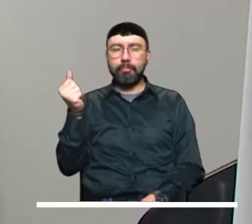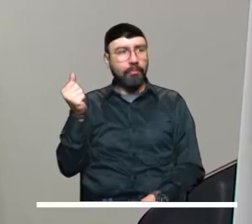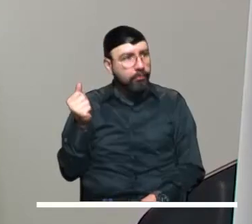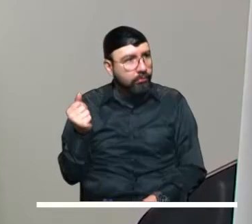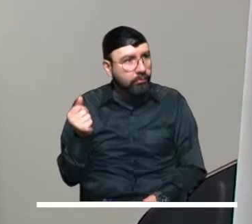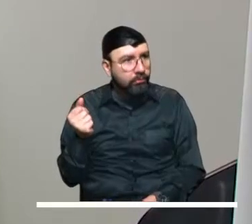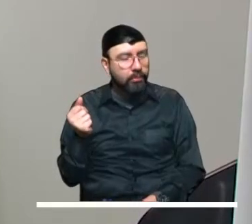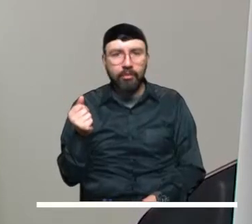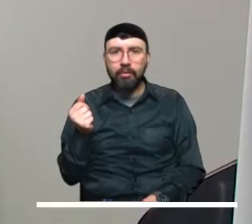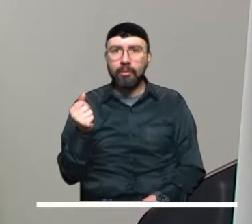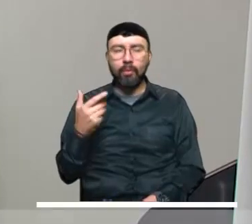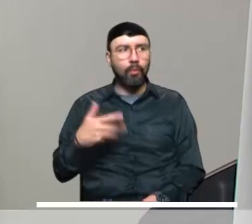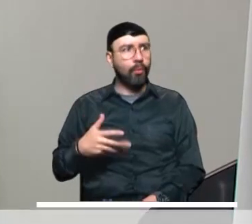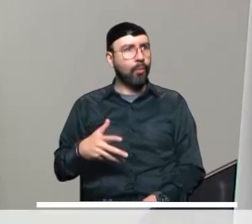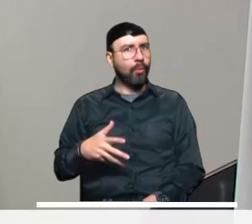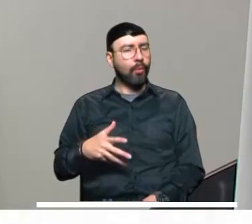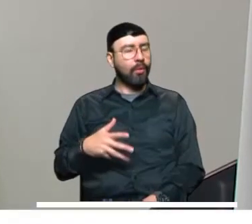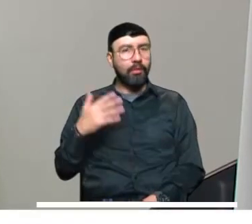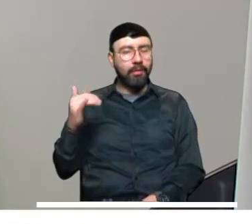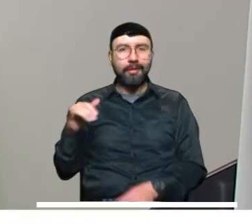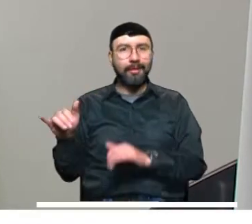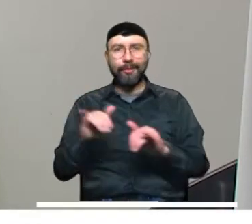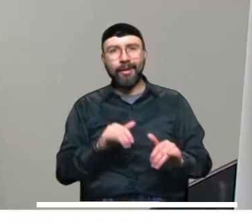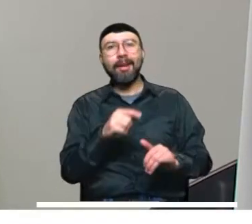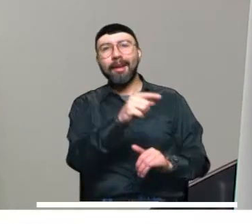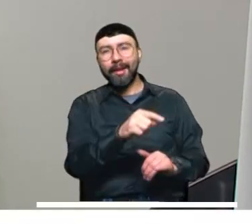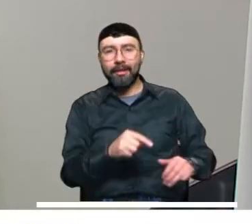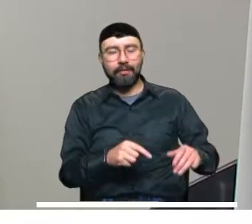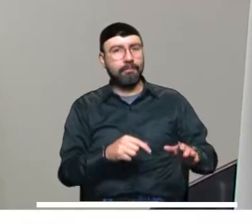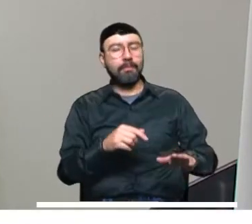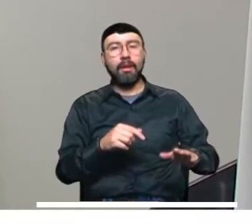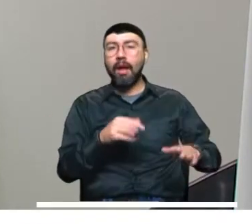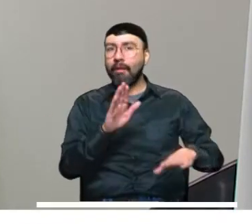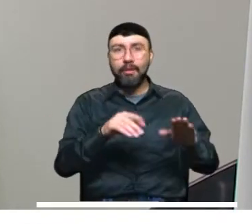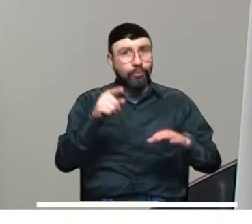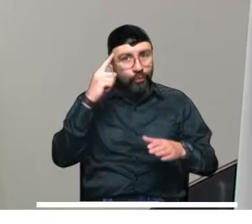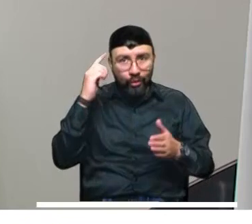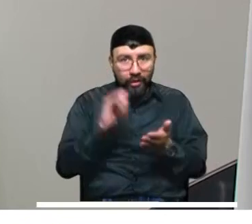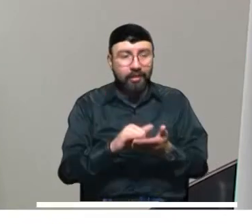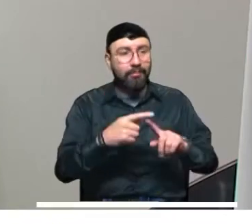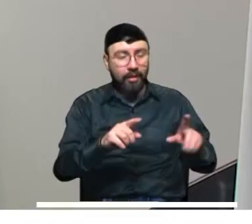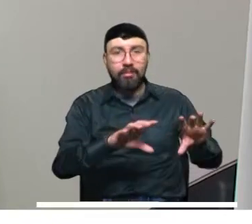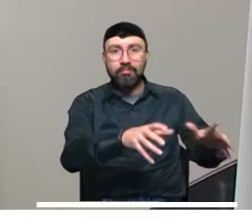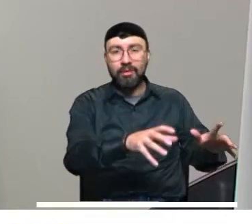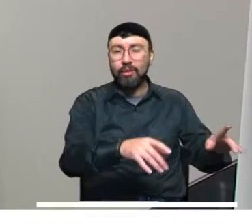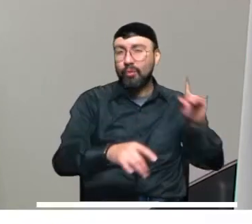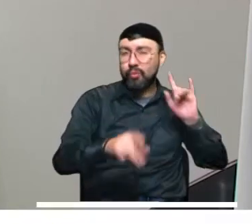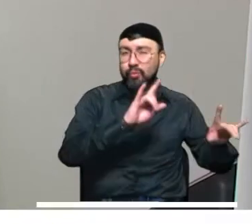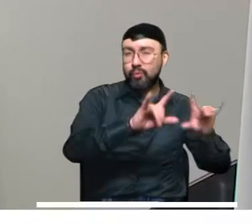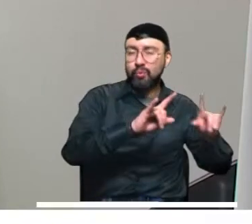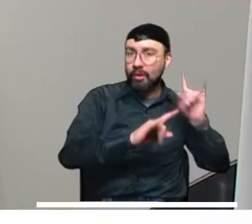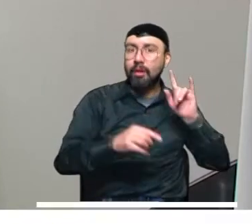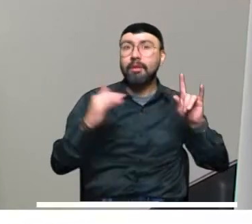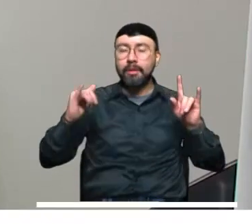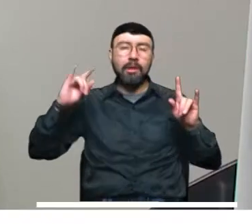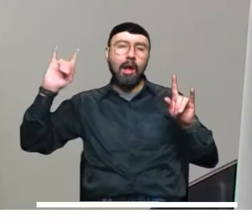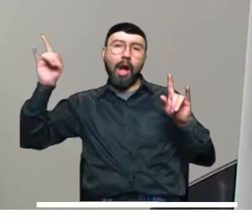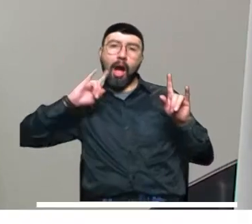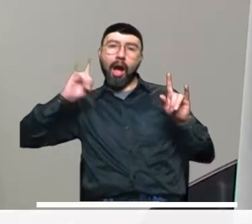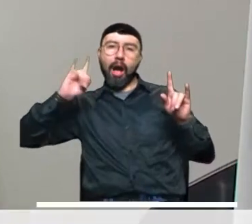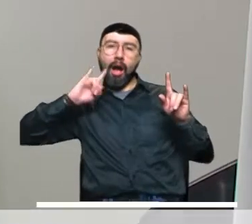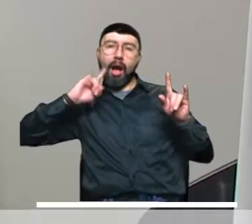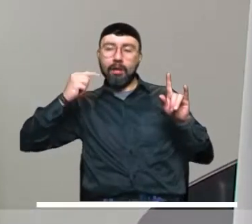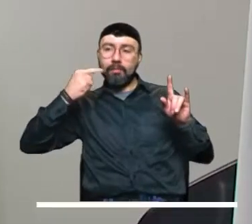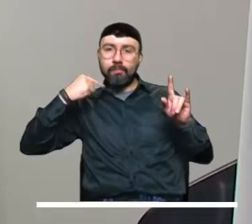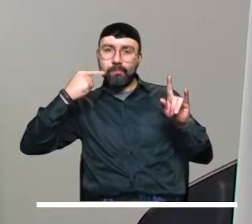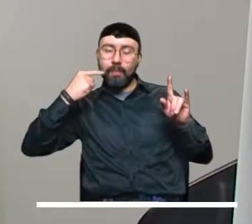tenía en la cabeza porque era una antena. Ustedes no creen, pero es todas estas calzas, estas restauraciones en amalgama están